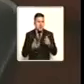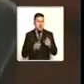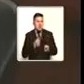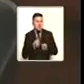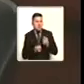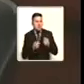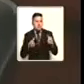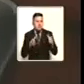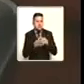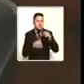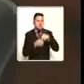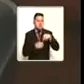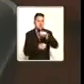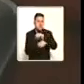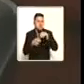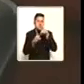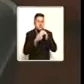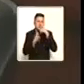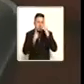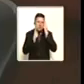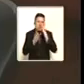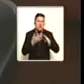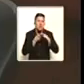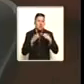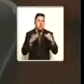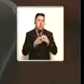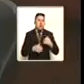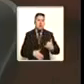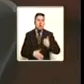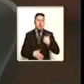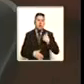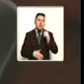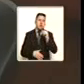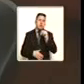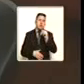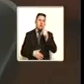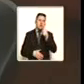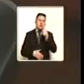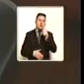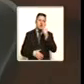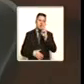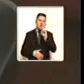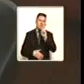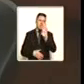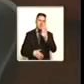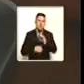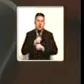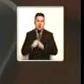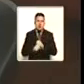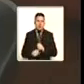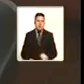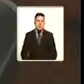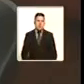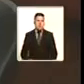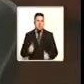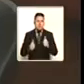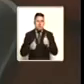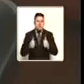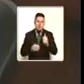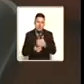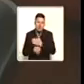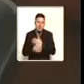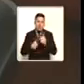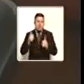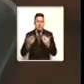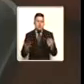consumo. Consumo que está concentrado en la población más joven de 18 a 24 años de edad. ¿Cuál va a ser la política de